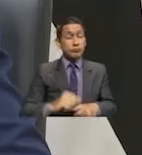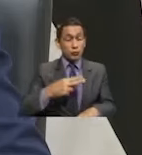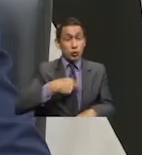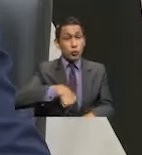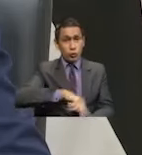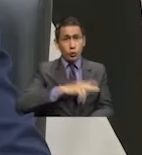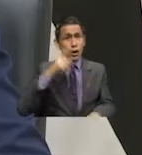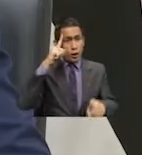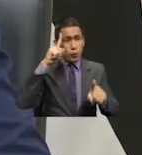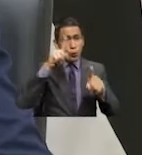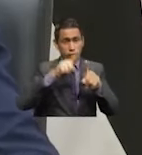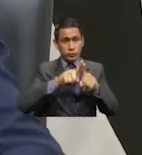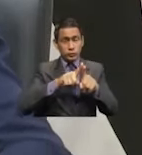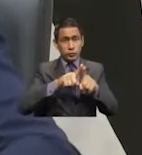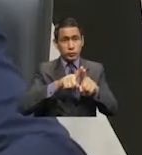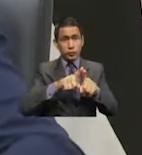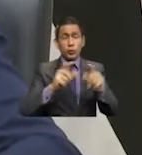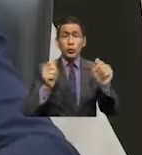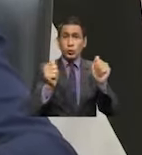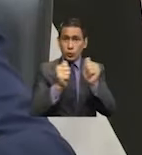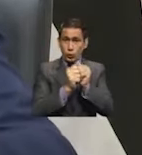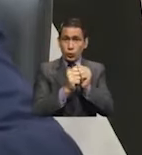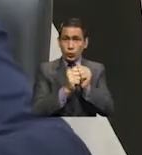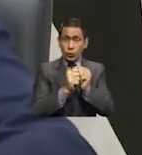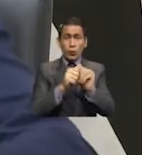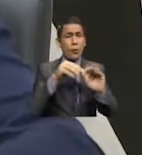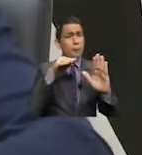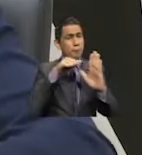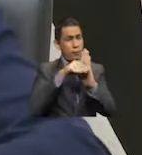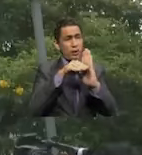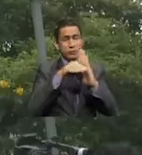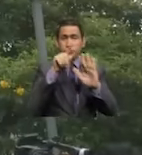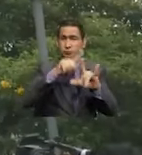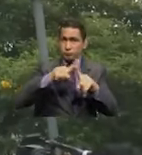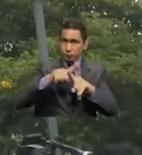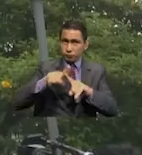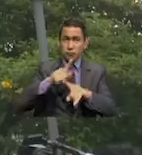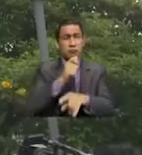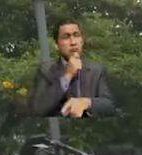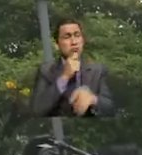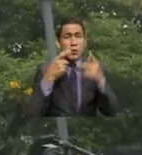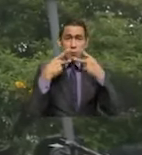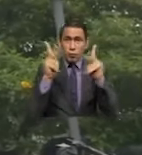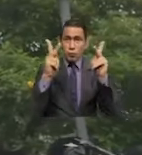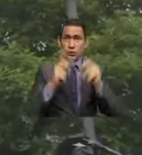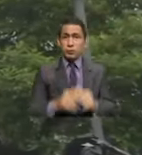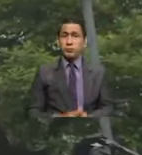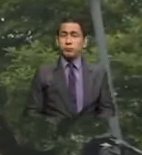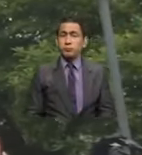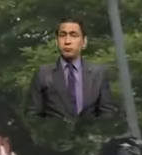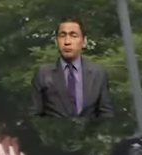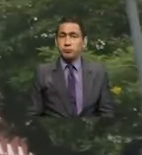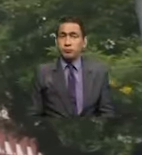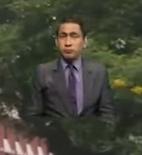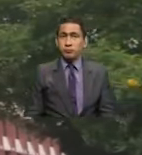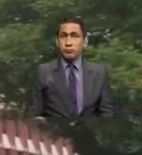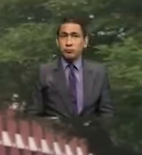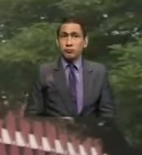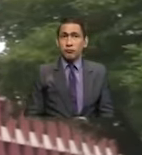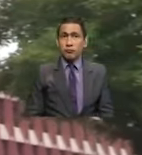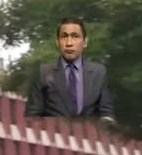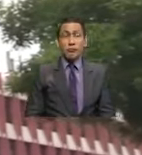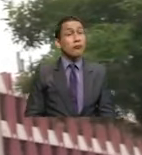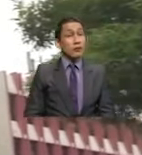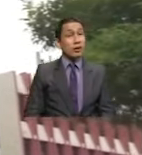sector privado y una cuenta en una entidad del sector público. O acceder a la página web de la Contraloría General del Estado. Ahí